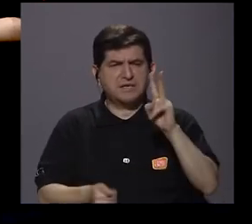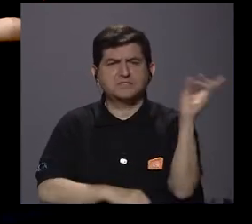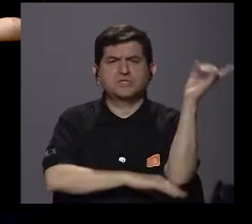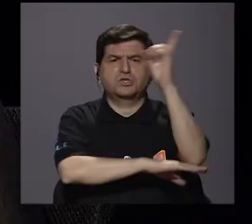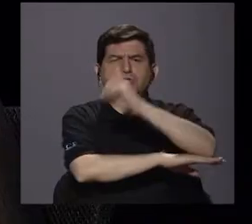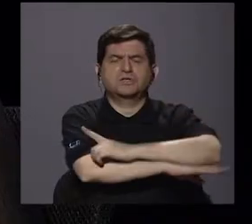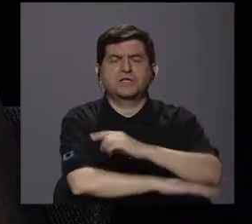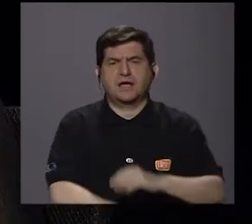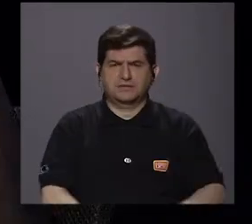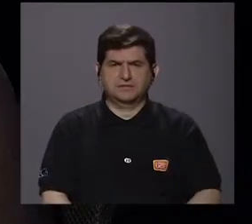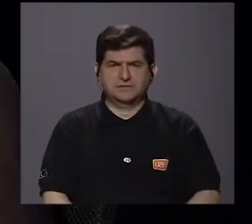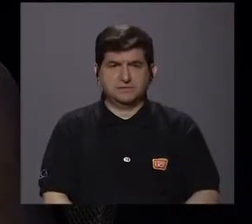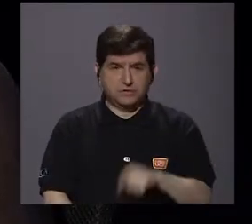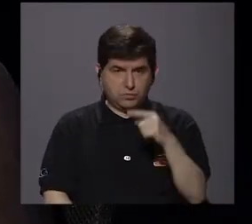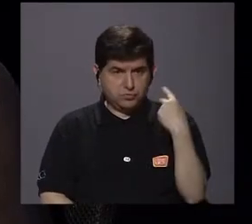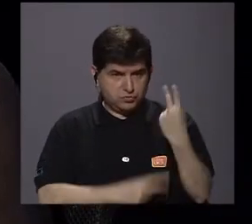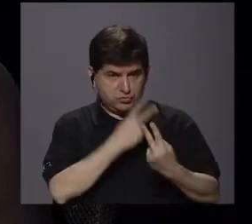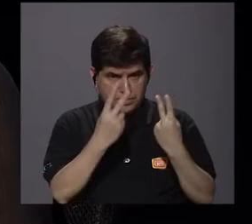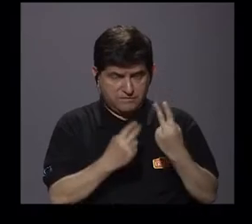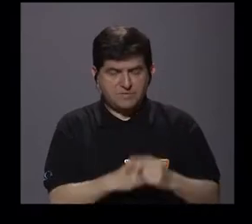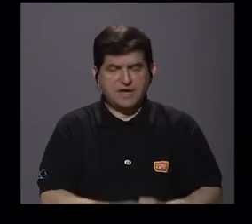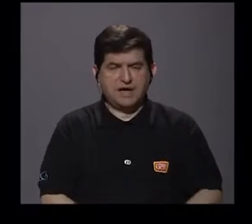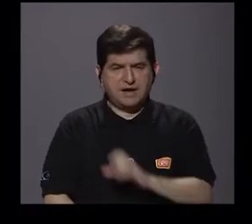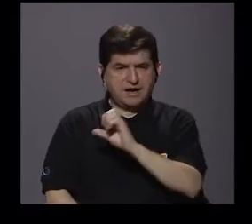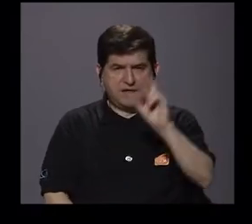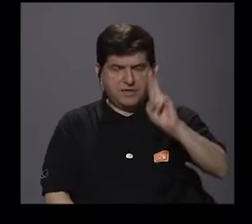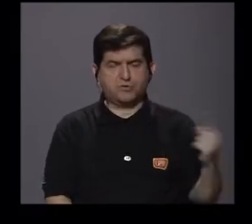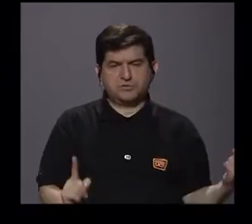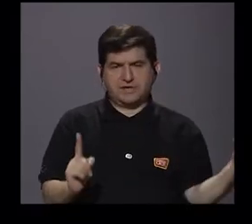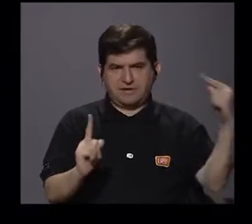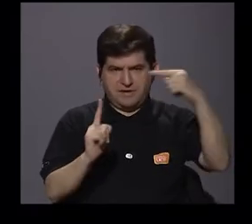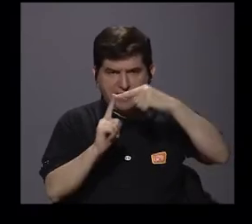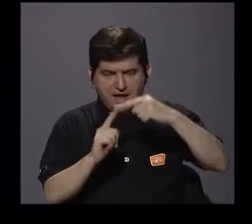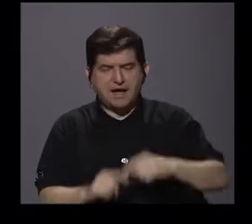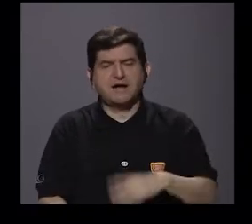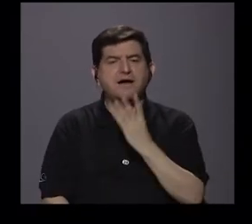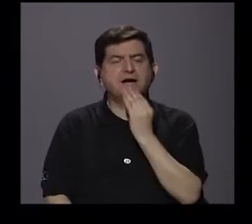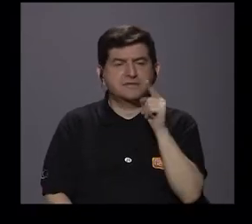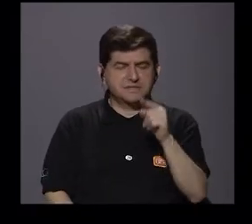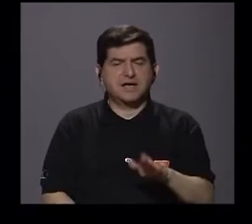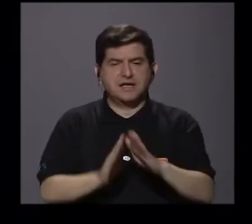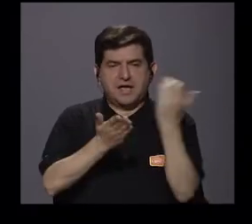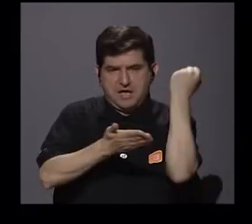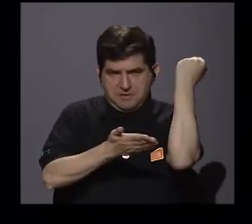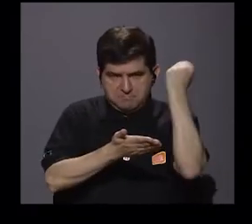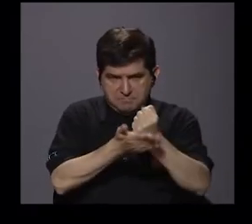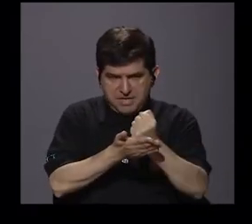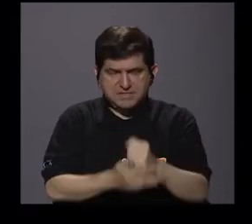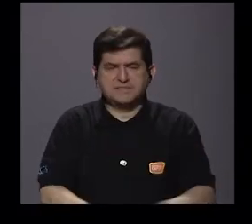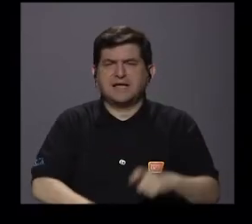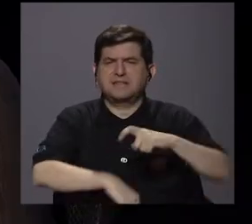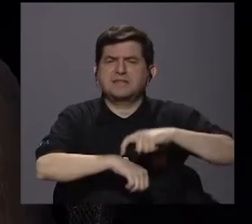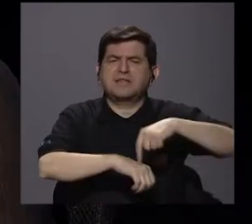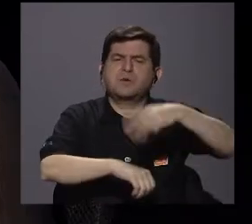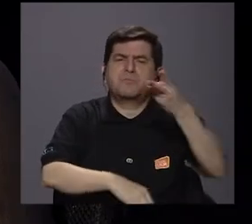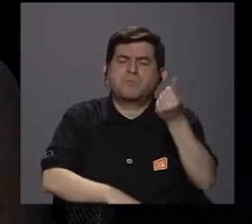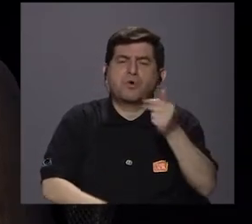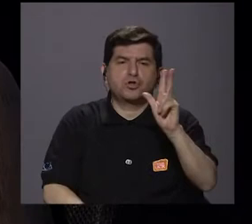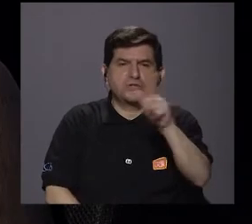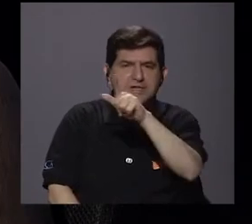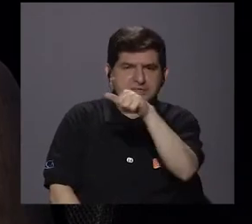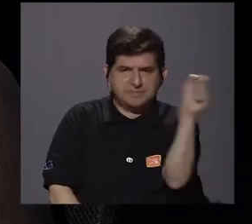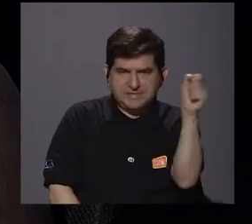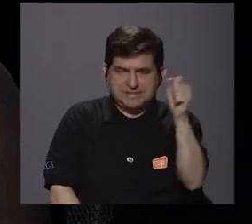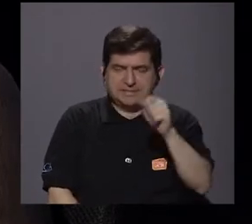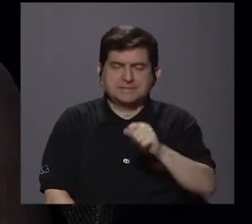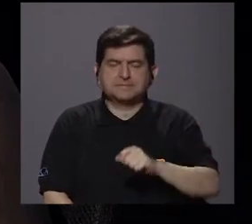días. O sea, usted viaja de Costa Rica a Israel y ahí le dan una visa, ¿por cuánto tiempo? Por tres meses. Por tres